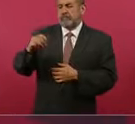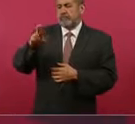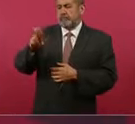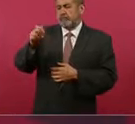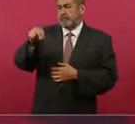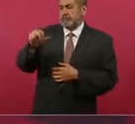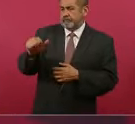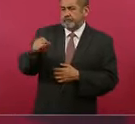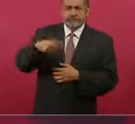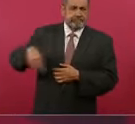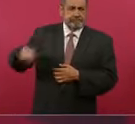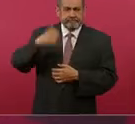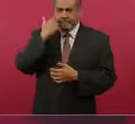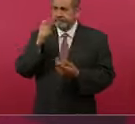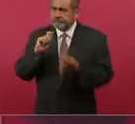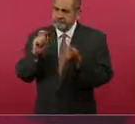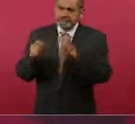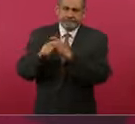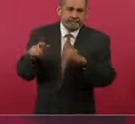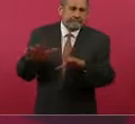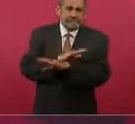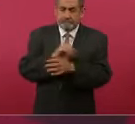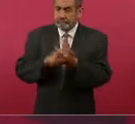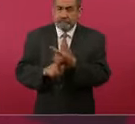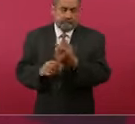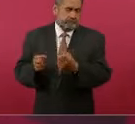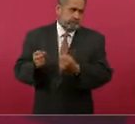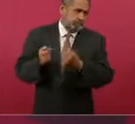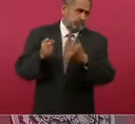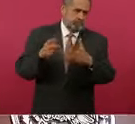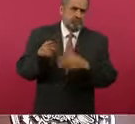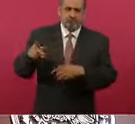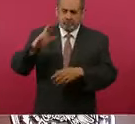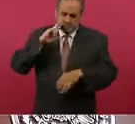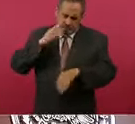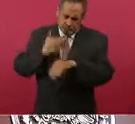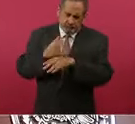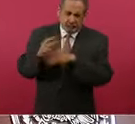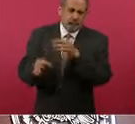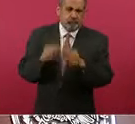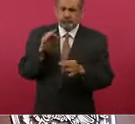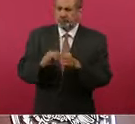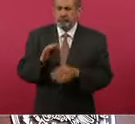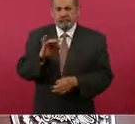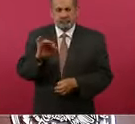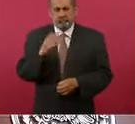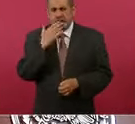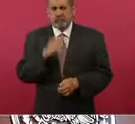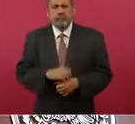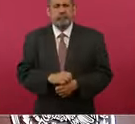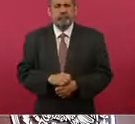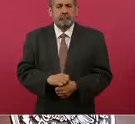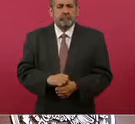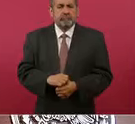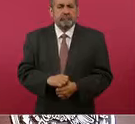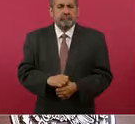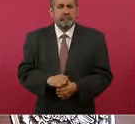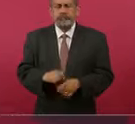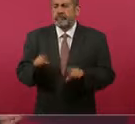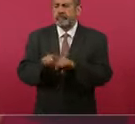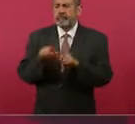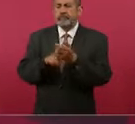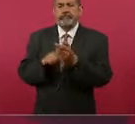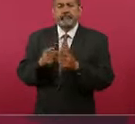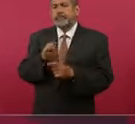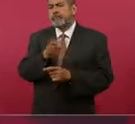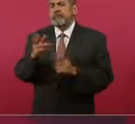militantes de la transformación, que son muy responsables, y también a los que están